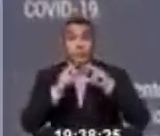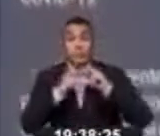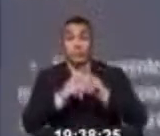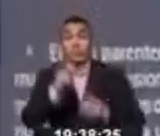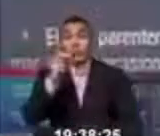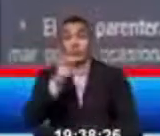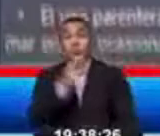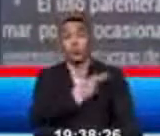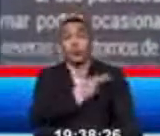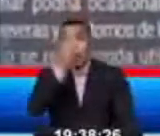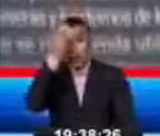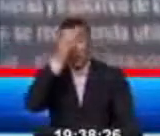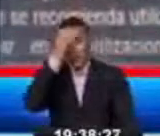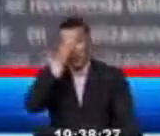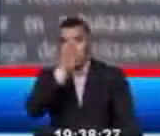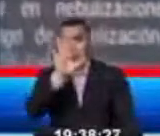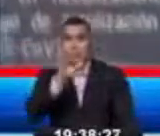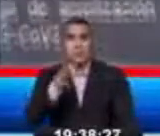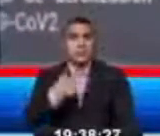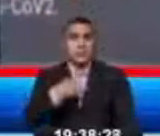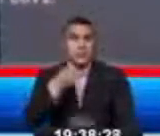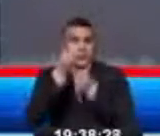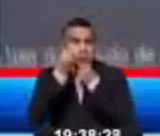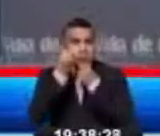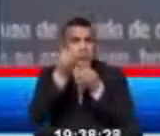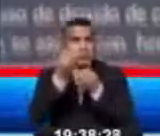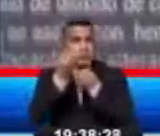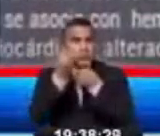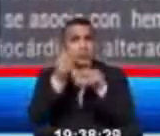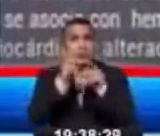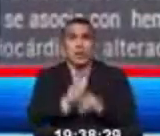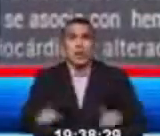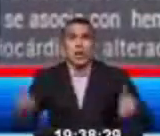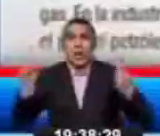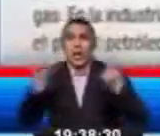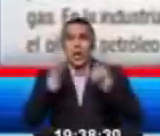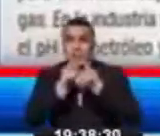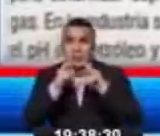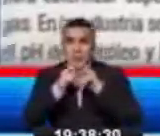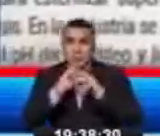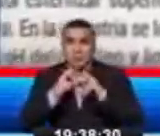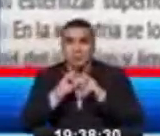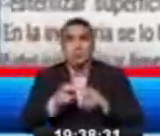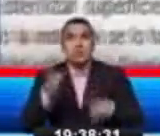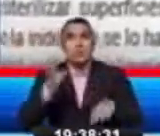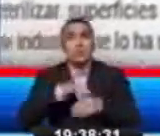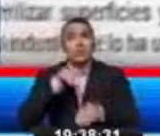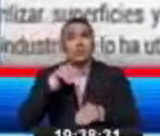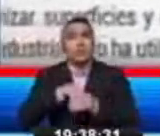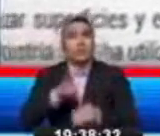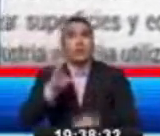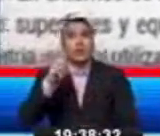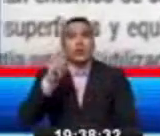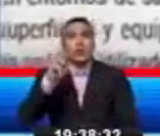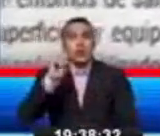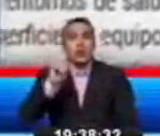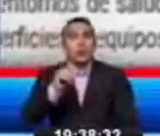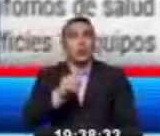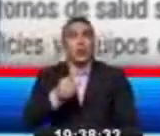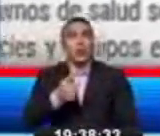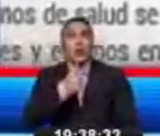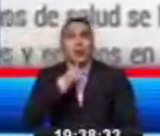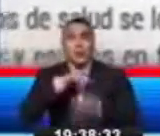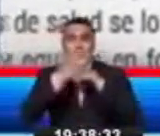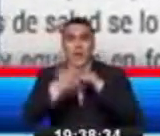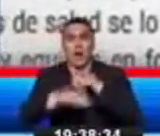Universidad Católica del Ecuador presentaron un extenso informe basado en datos científicos sobre el dióxido de cloro, ozonoterapia y agua de